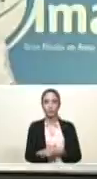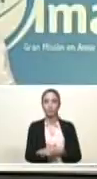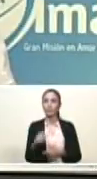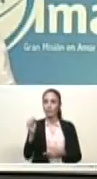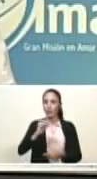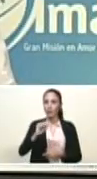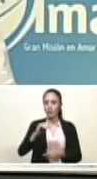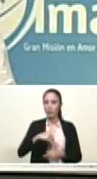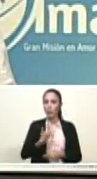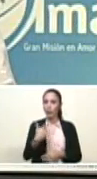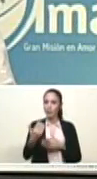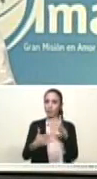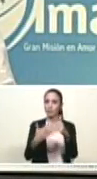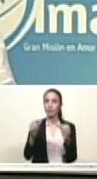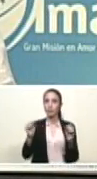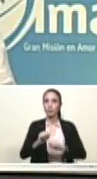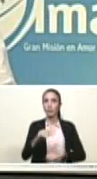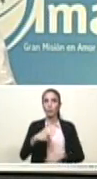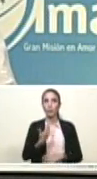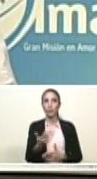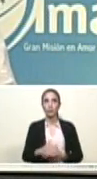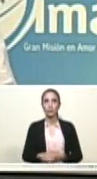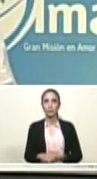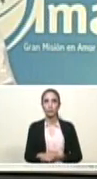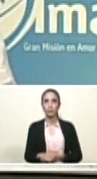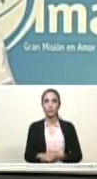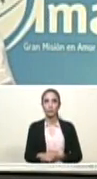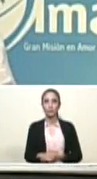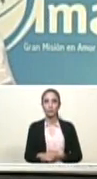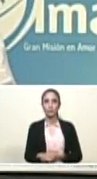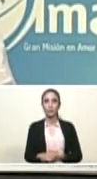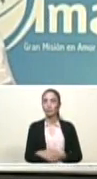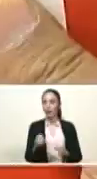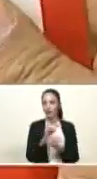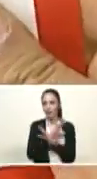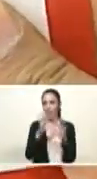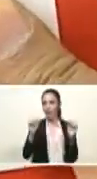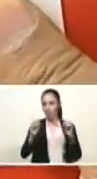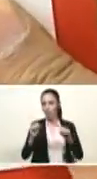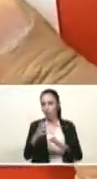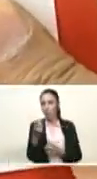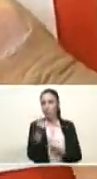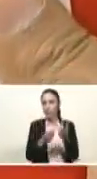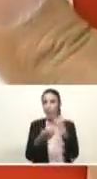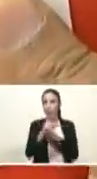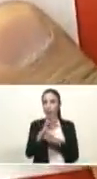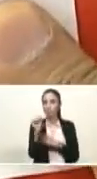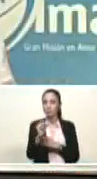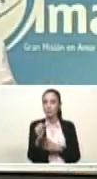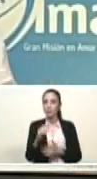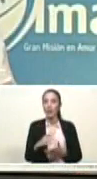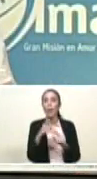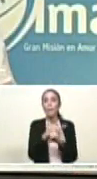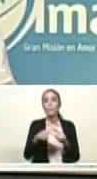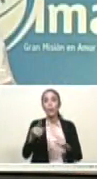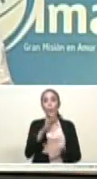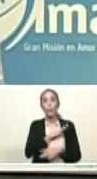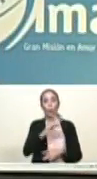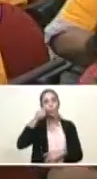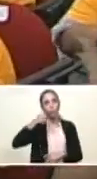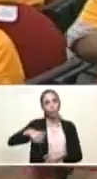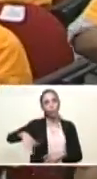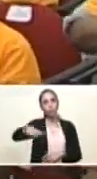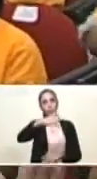puede, Venezuela. Sí se puede, mundo entero. Claro que recursos hay, pero son para el pueblo.